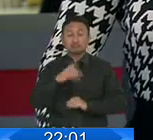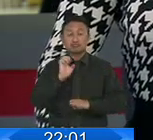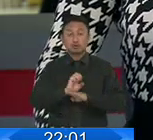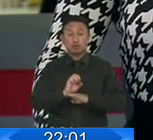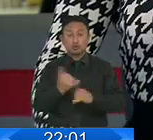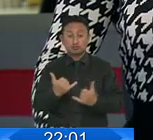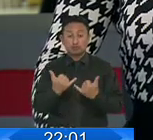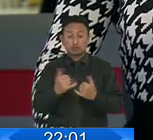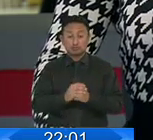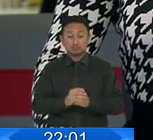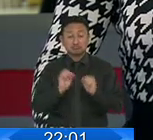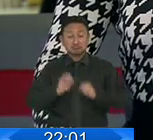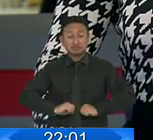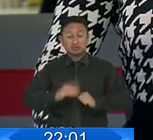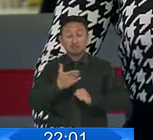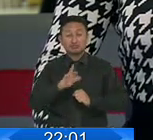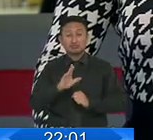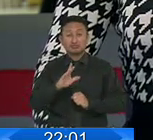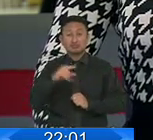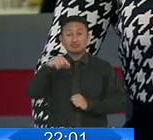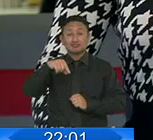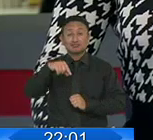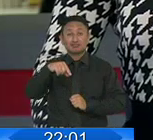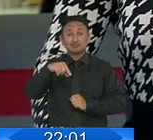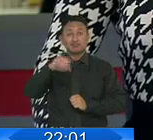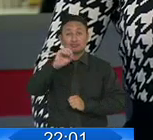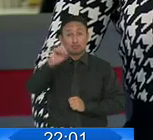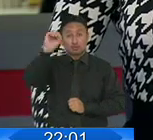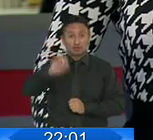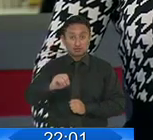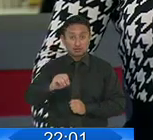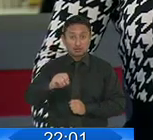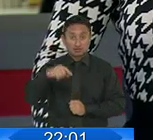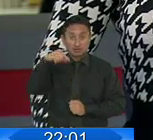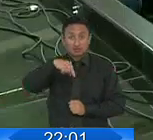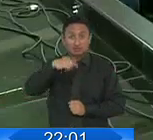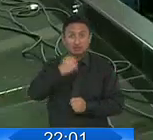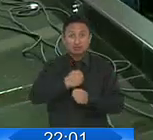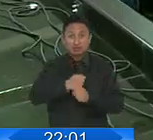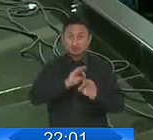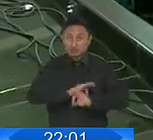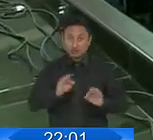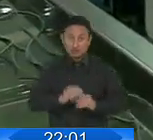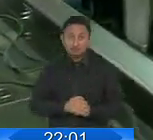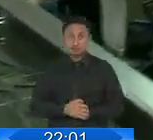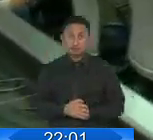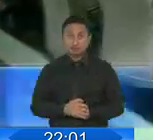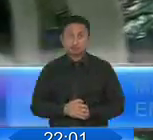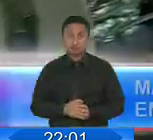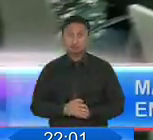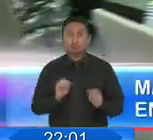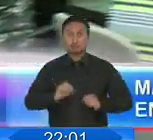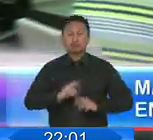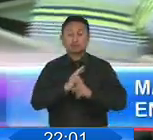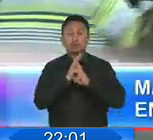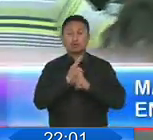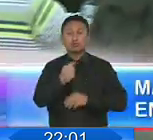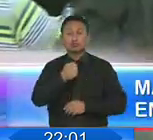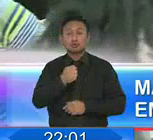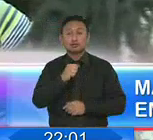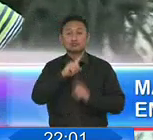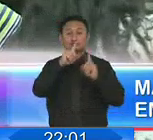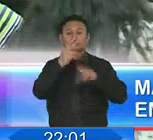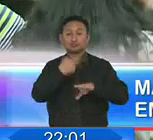actualmente gozaría de la tasa de desempleo más baja a nivel regional. En la presentación de los resultados de la Encuesta Nacional de